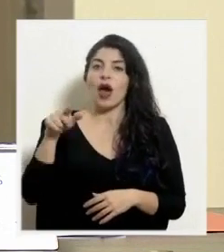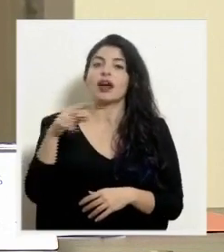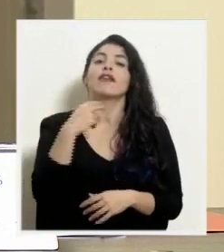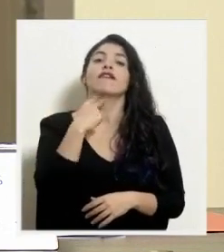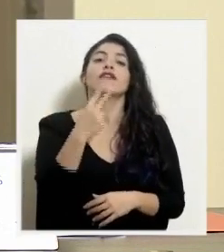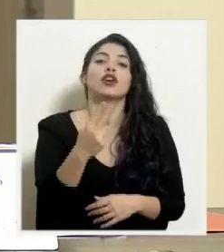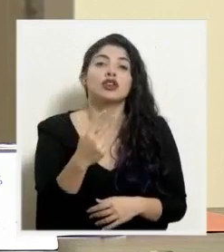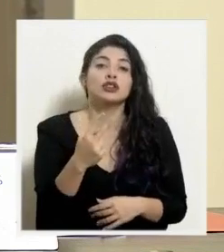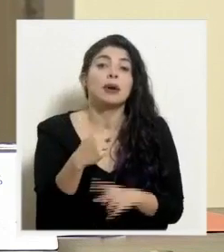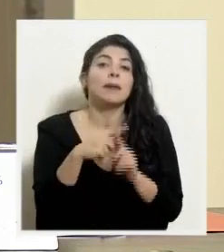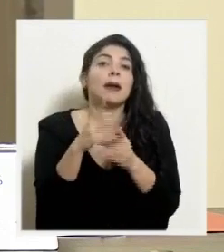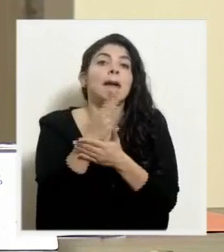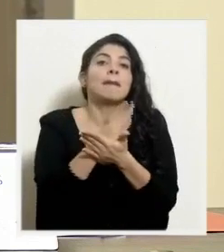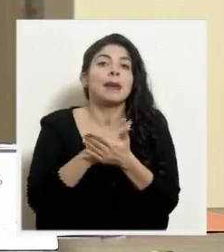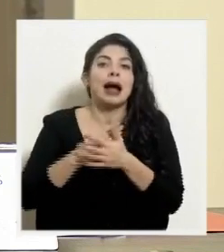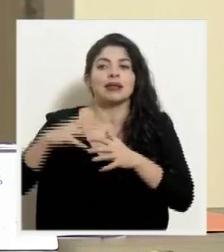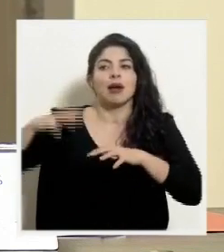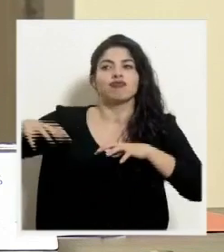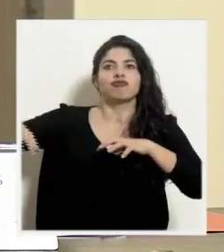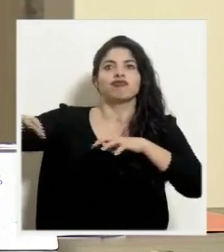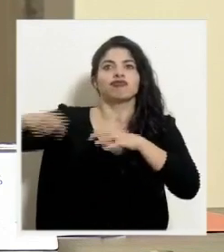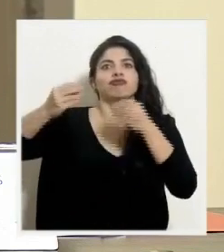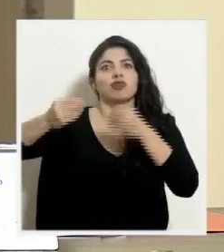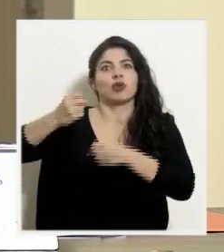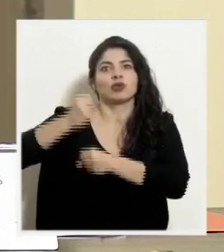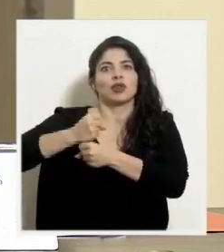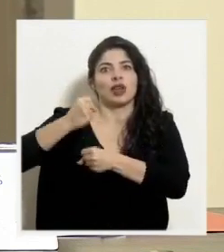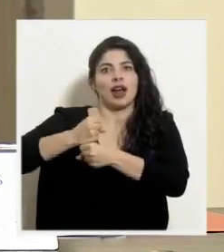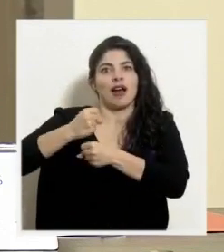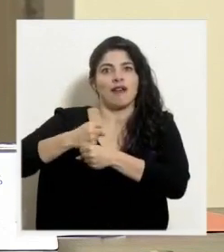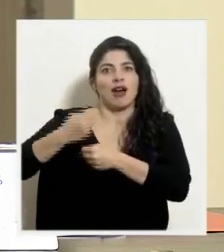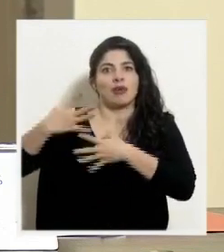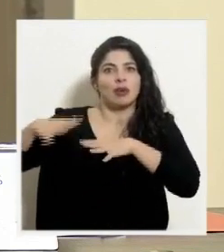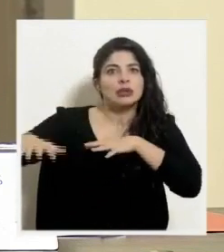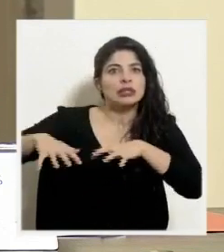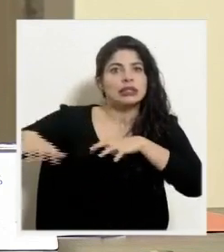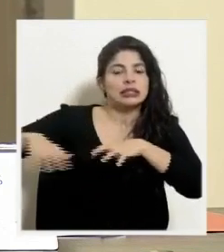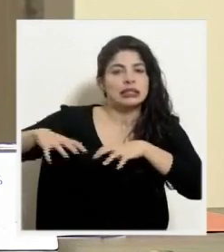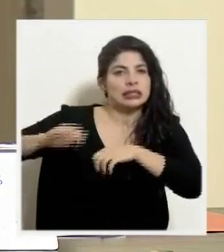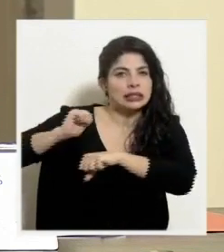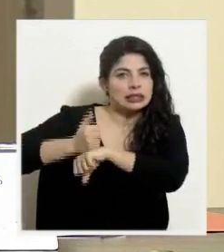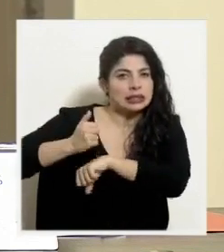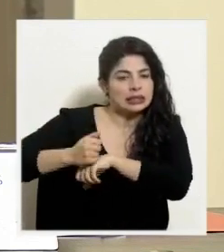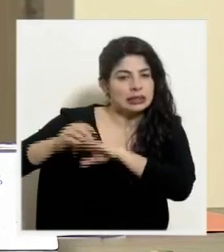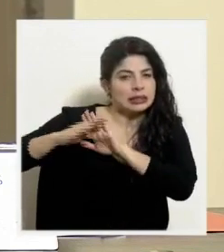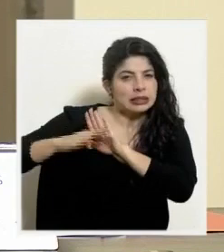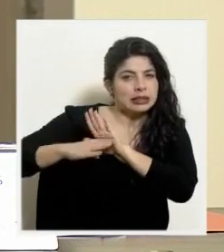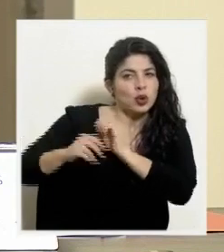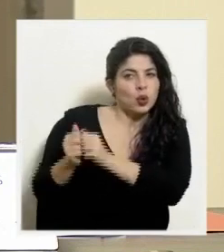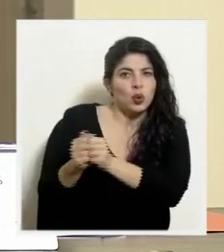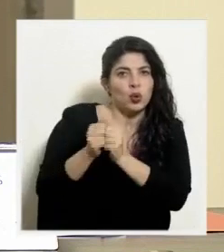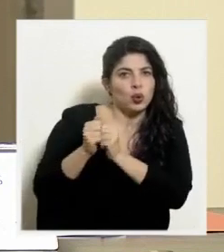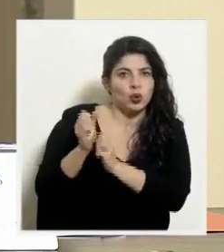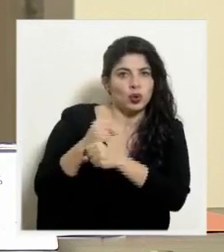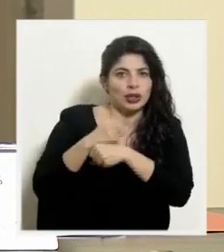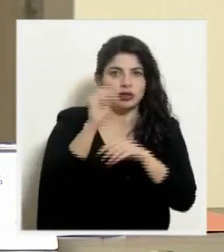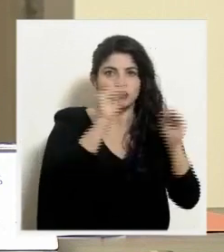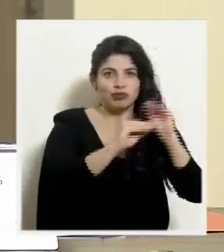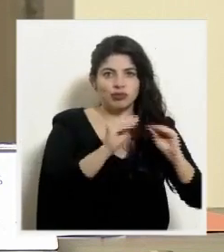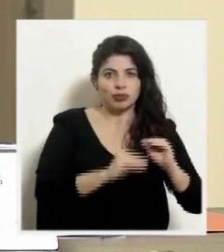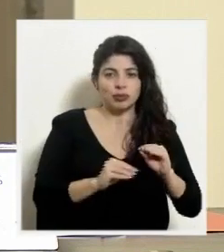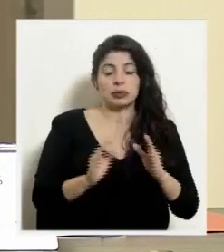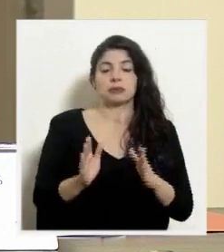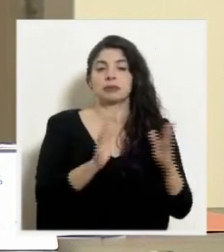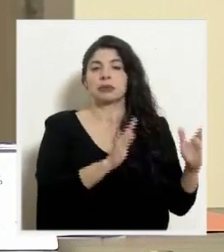vocera de esos sectores de trabajo y de las principales acciones que hemos ido construyendo conjuntamente. También